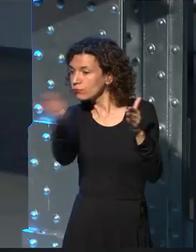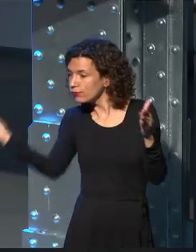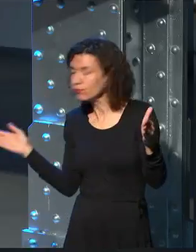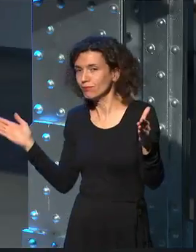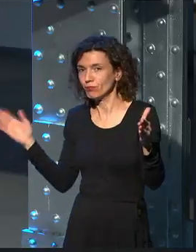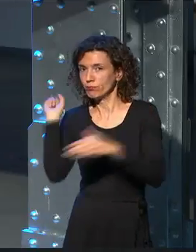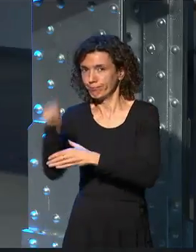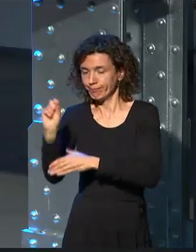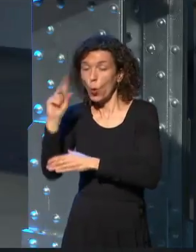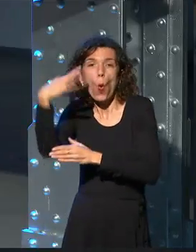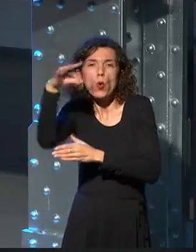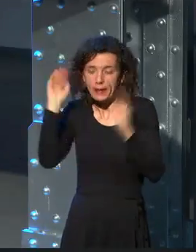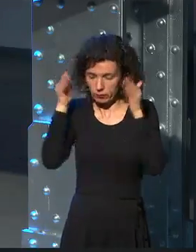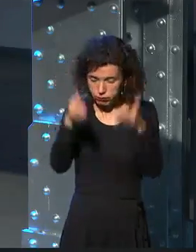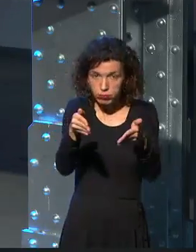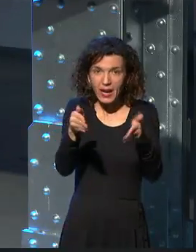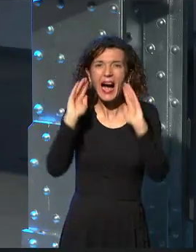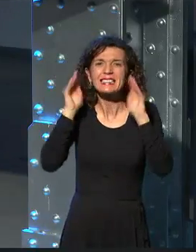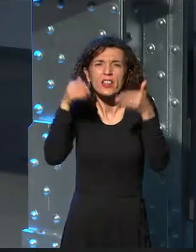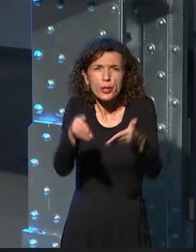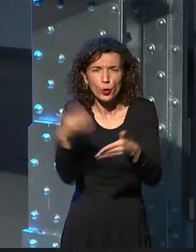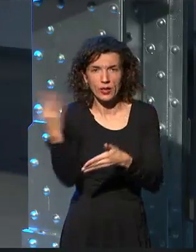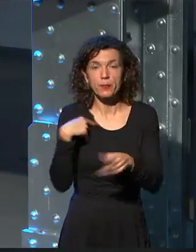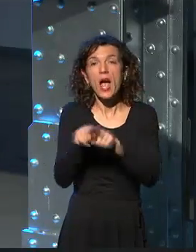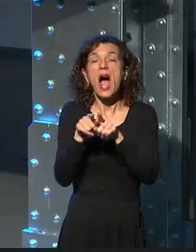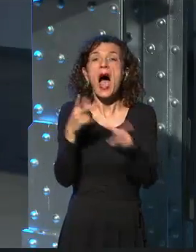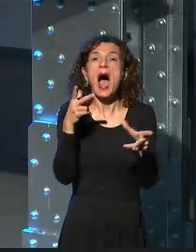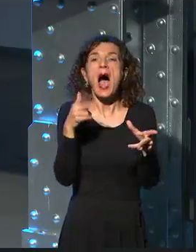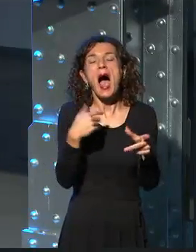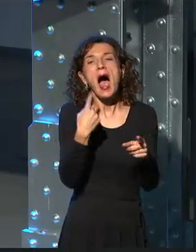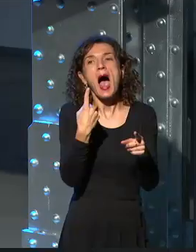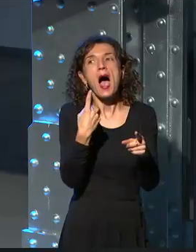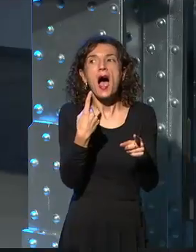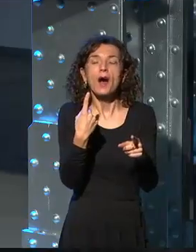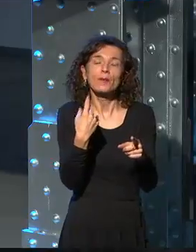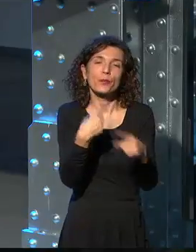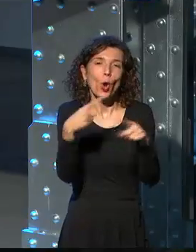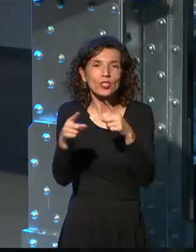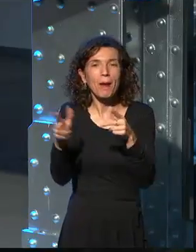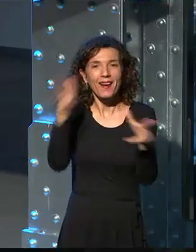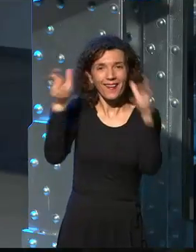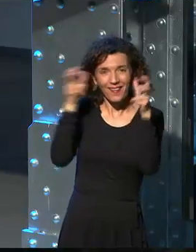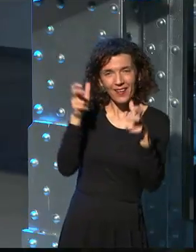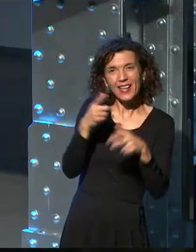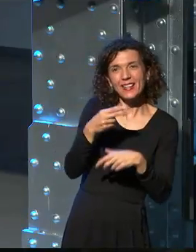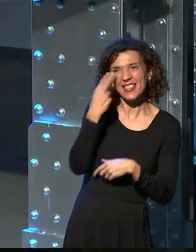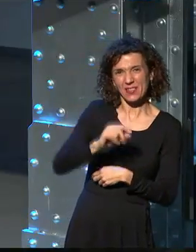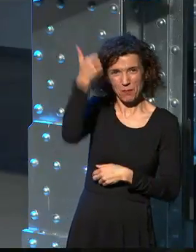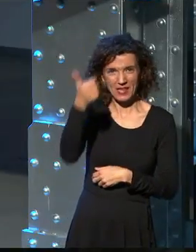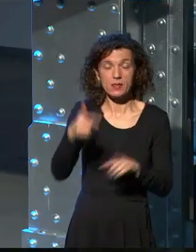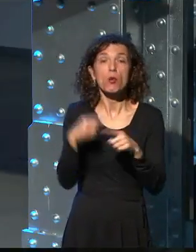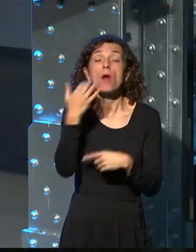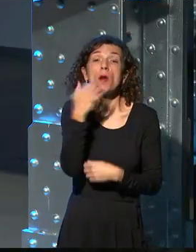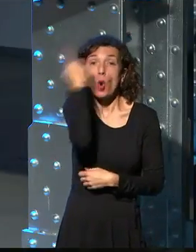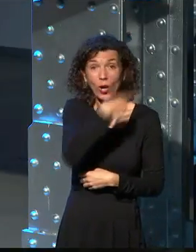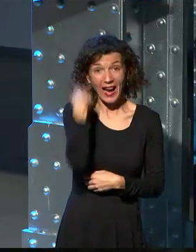pueden rodear. Entonces, ¿qué sabemos de la atención? Sabemos que hay estímulos que son más interesantes que otros. Por ejemplo, las caras son estímulos